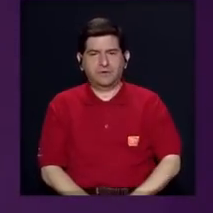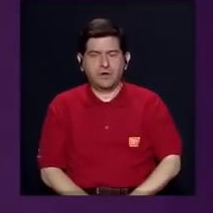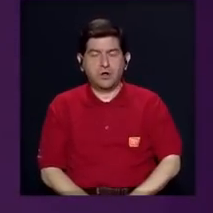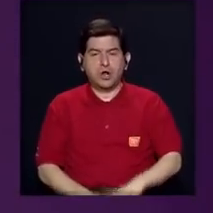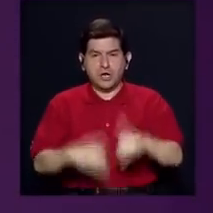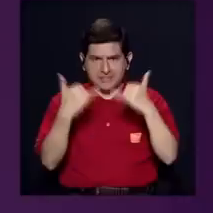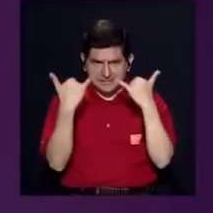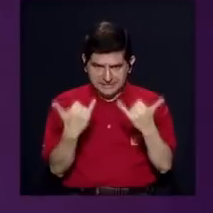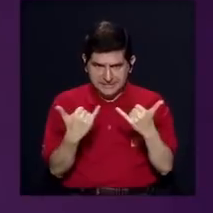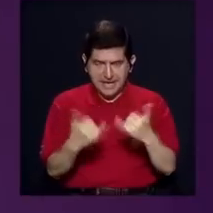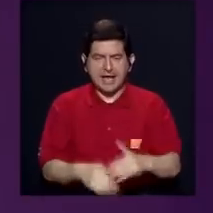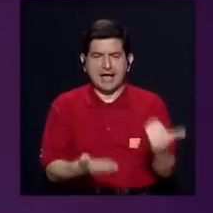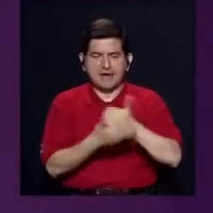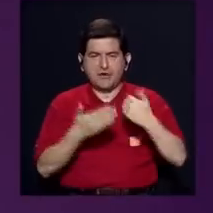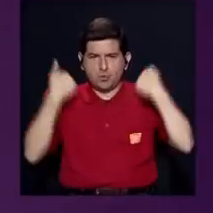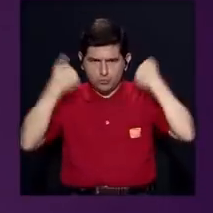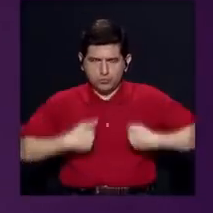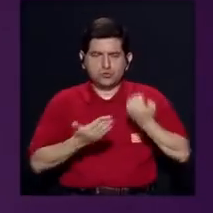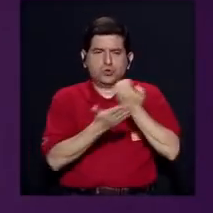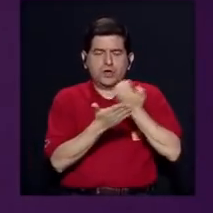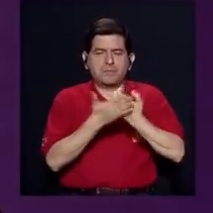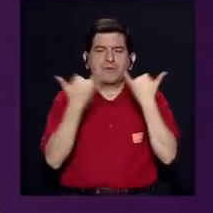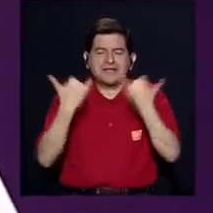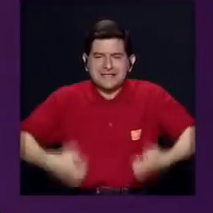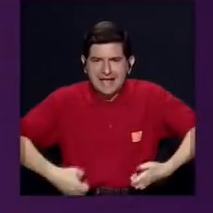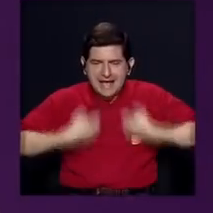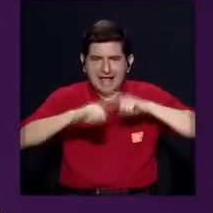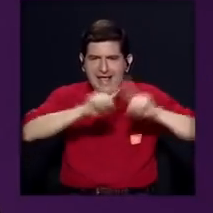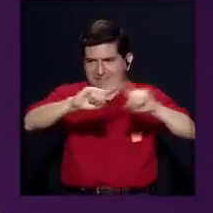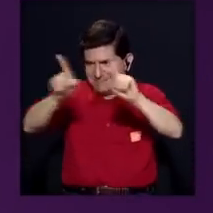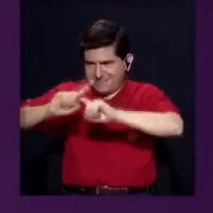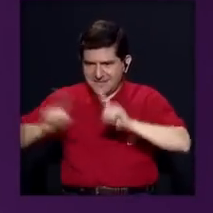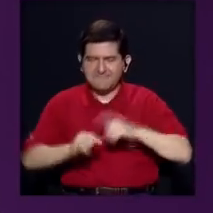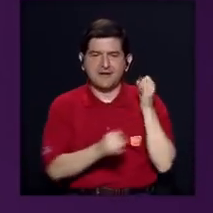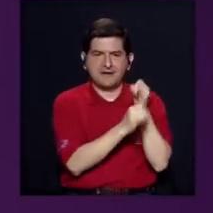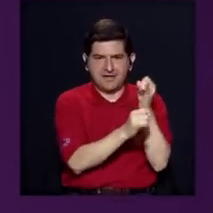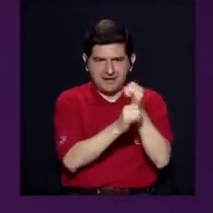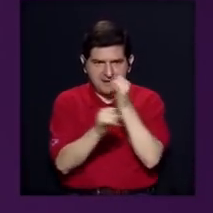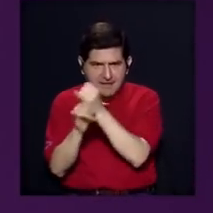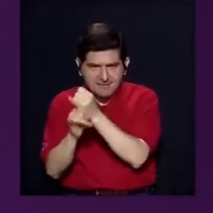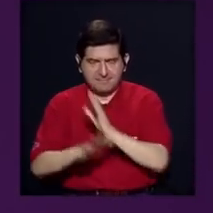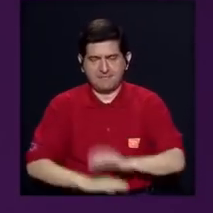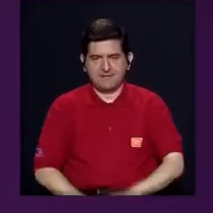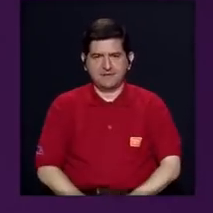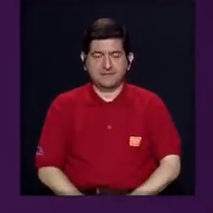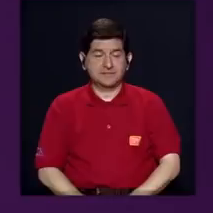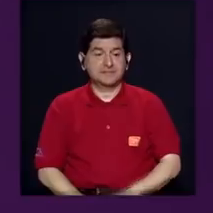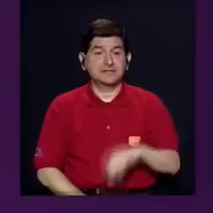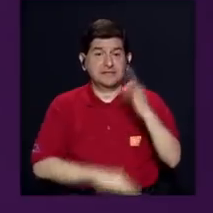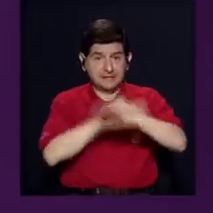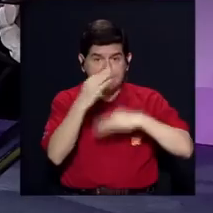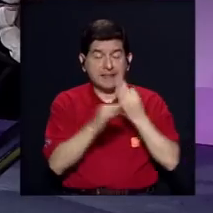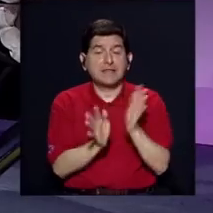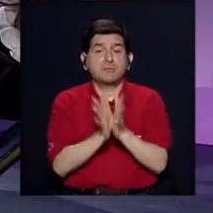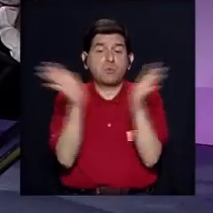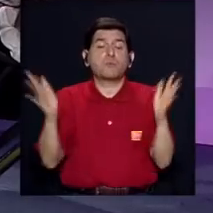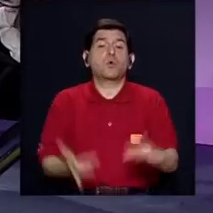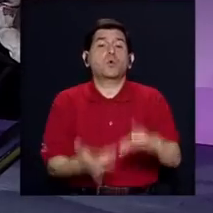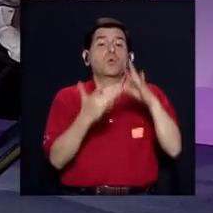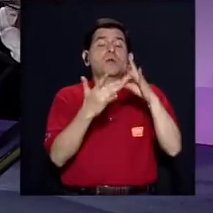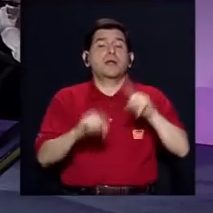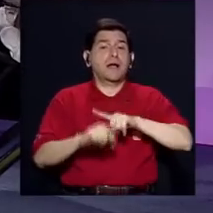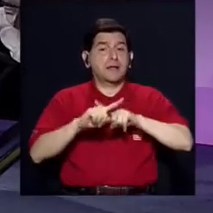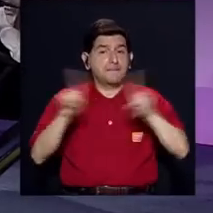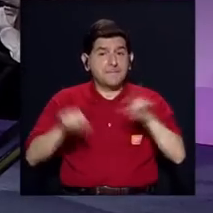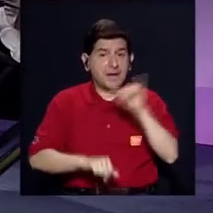recursos humanos y económicos que hoy existen en distintas instituciones públicas fundamentalmente pero también